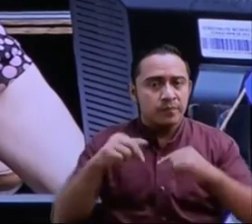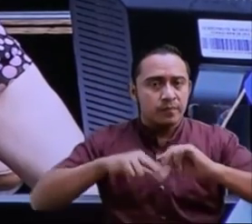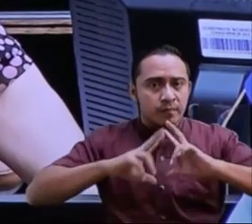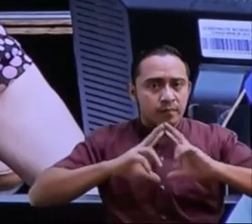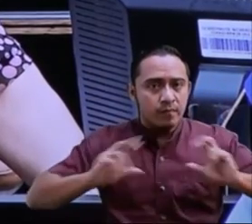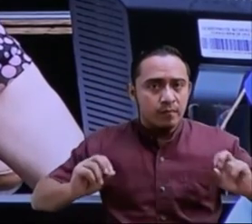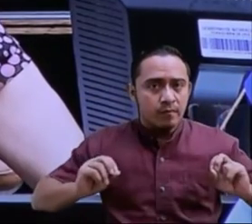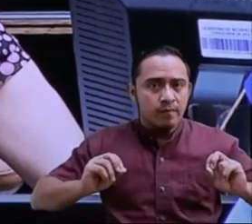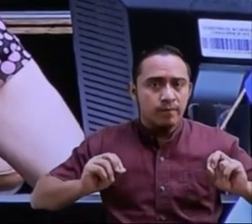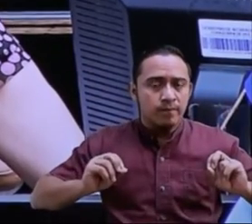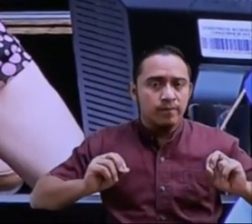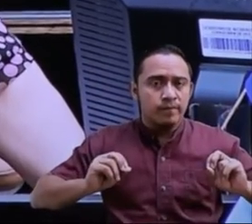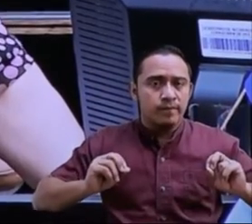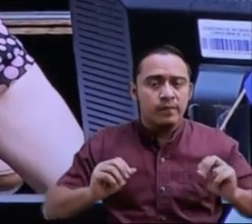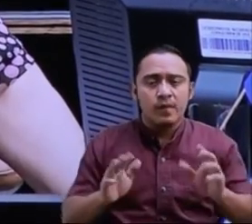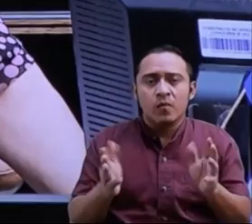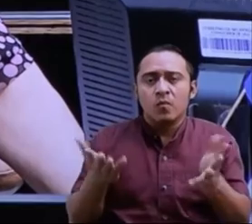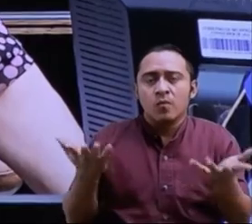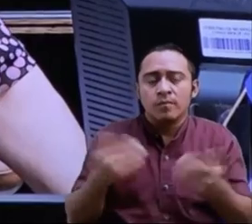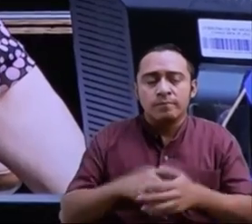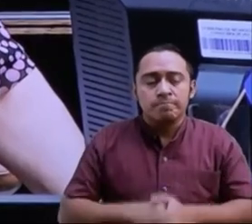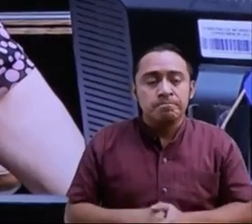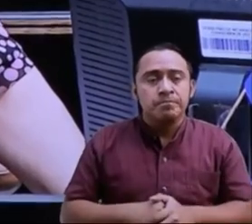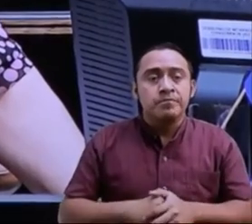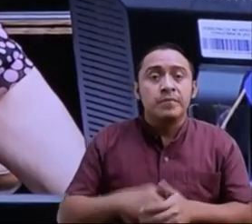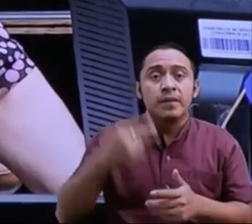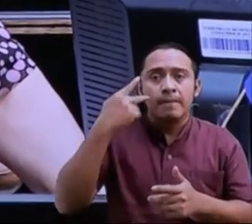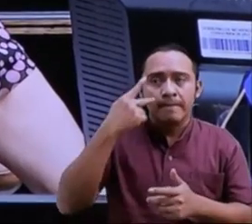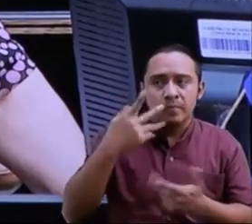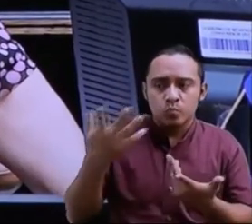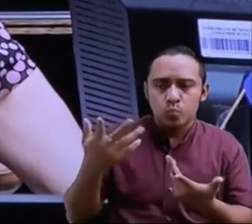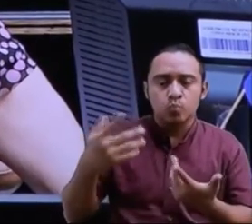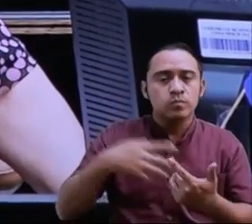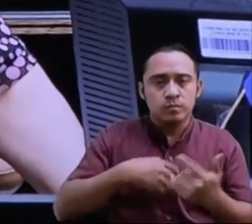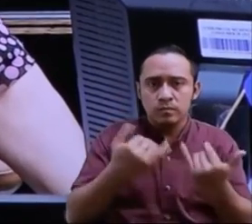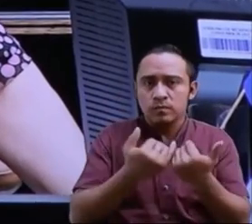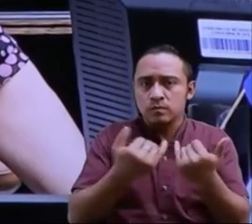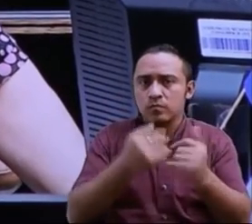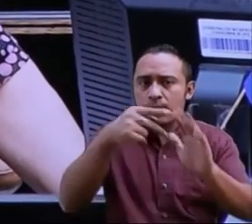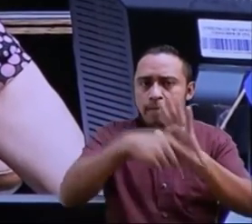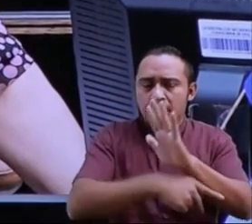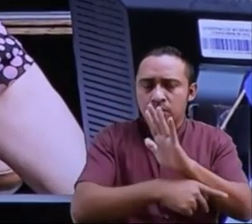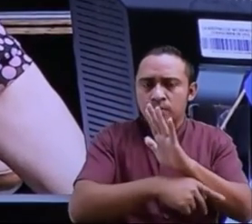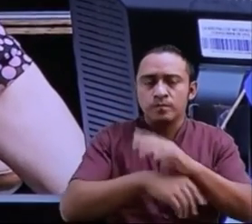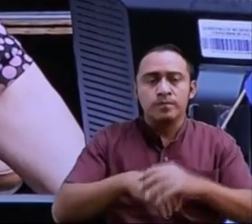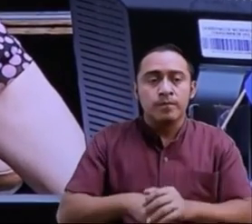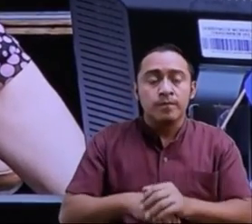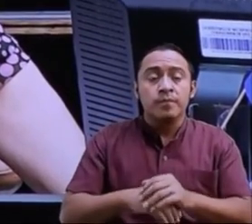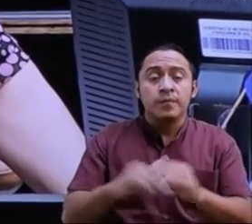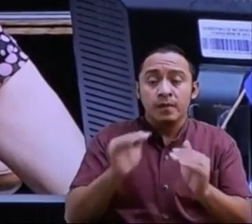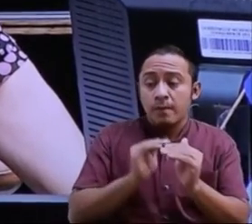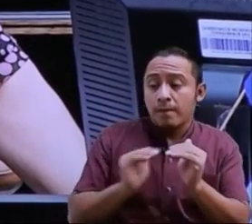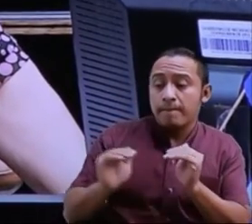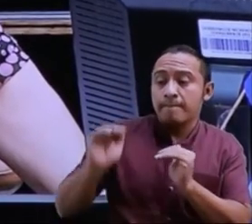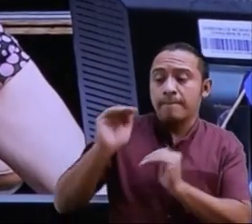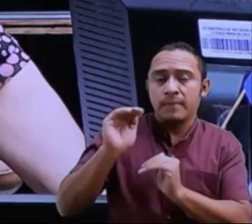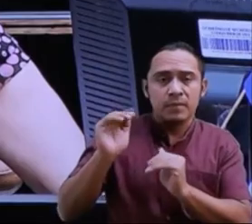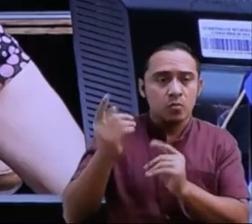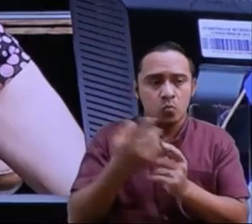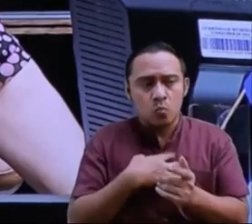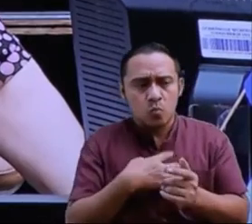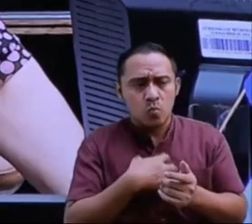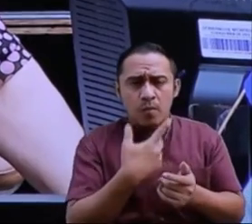país, con una visión de nación por encima de los intereses